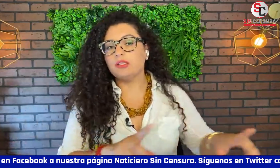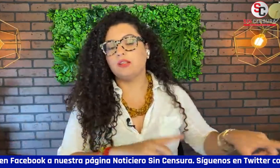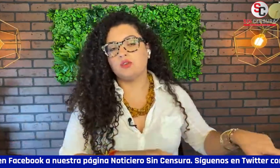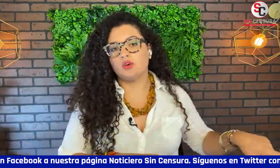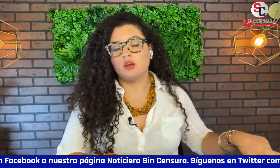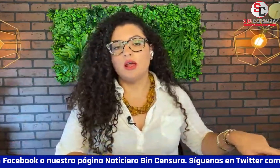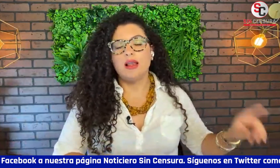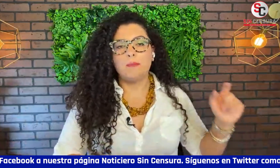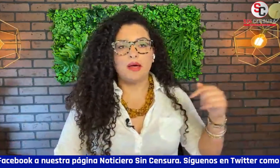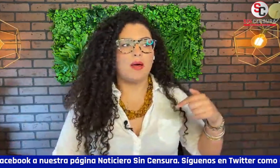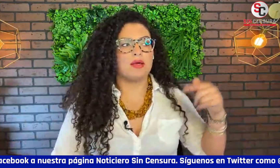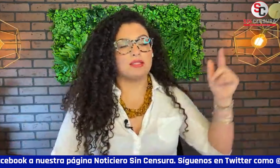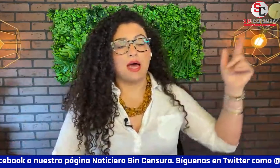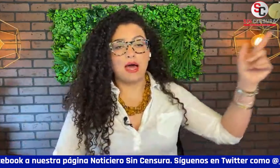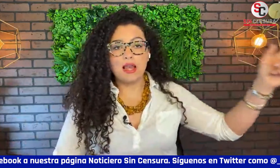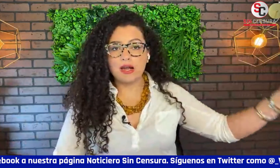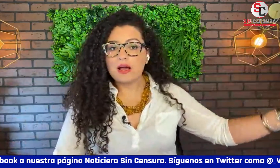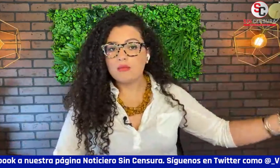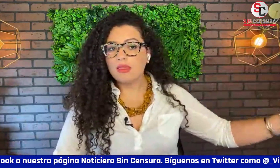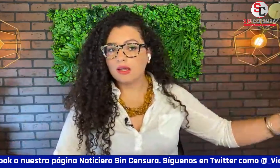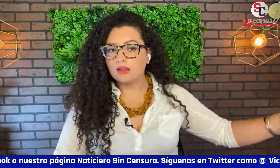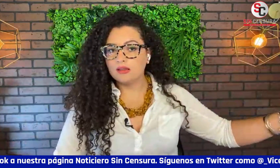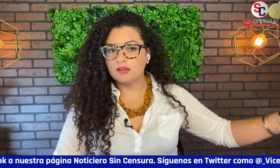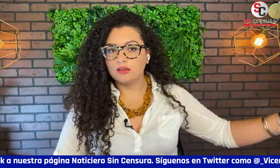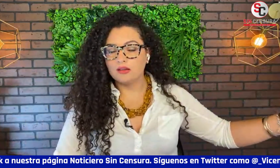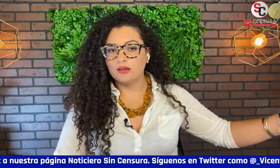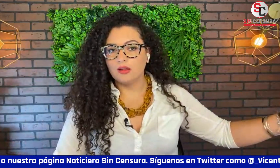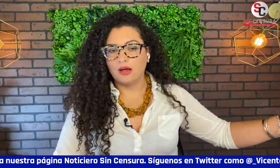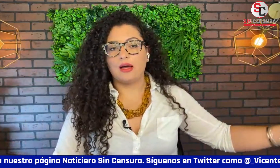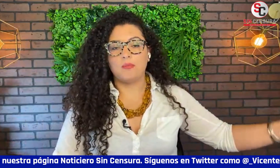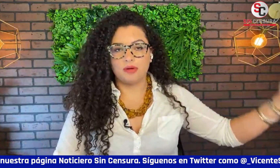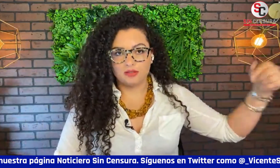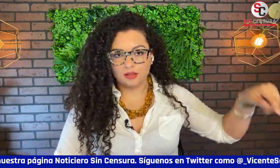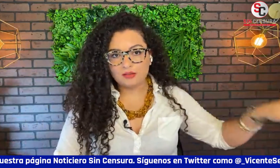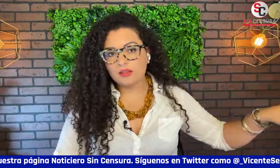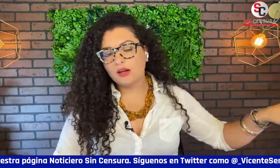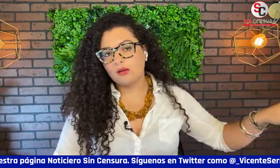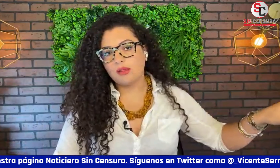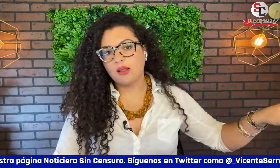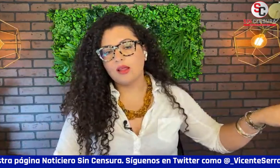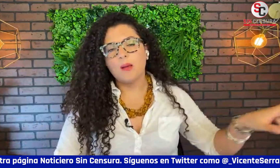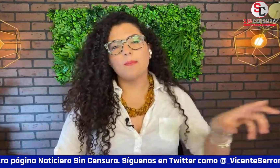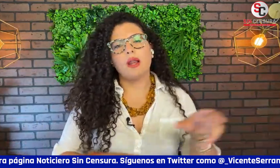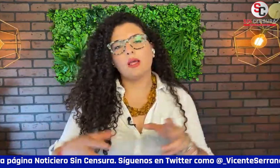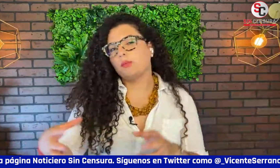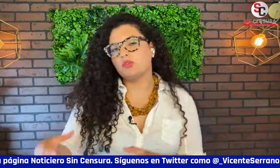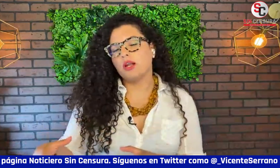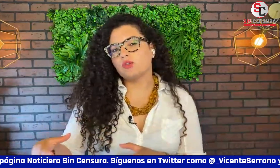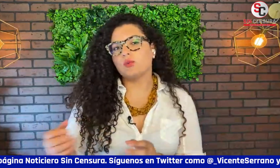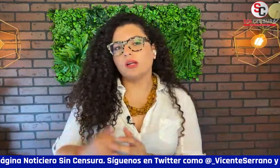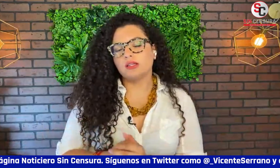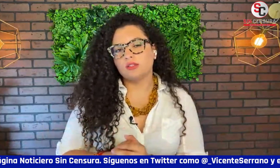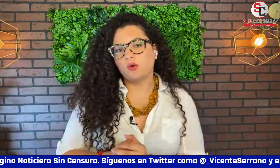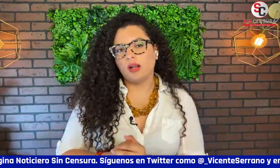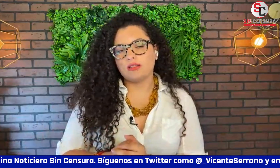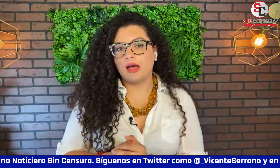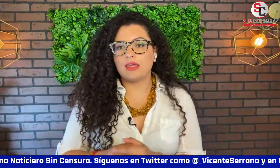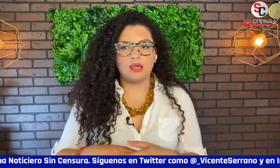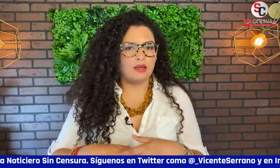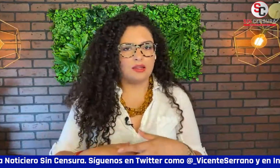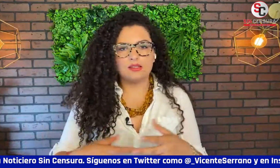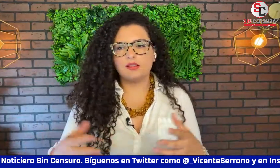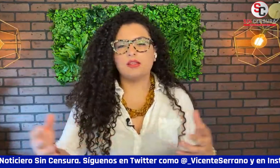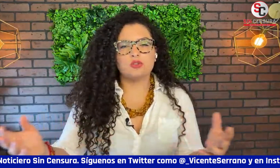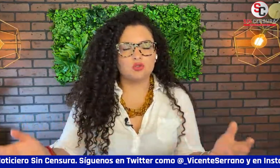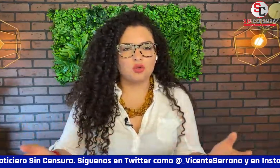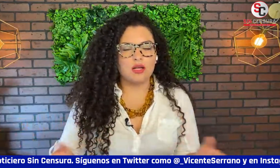tu administración le pagabas al Real Madrid, al presidente del Real Madrid, para que pusiera sus bonitas escuelas